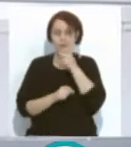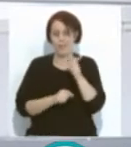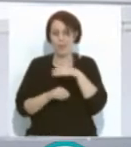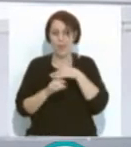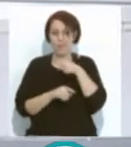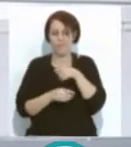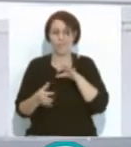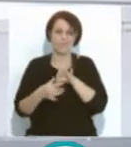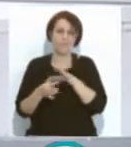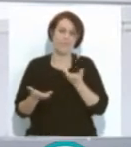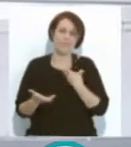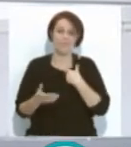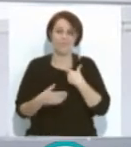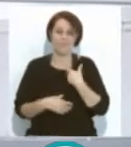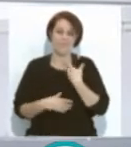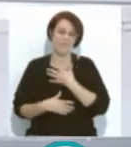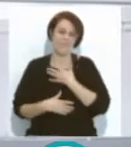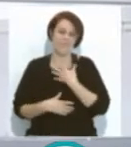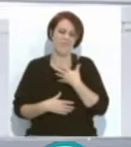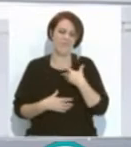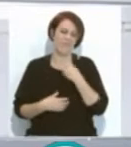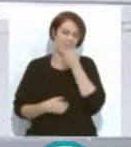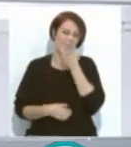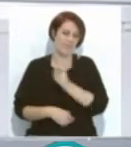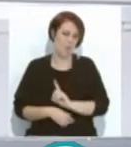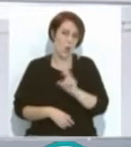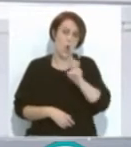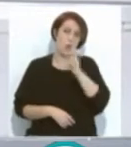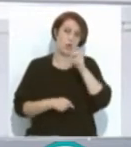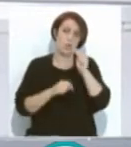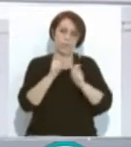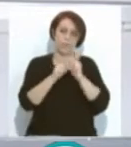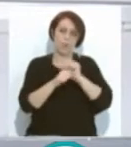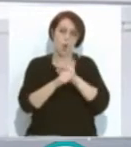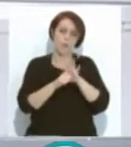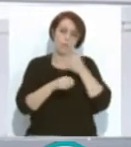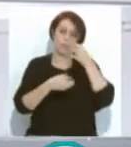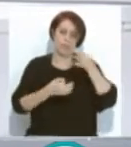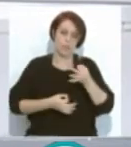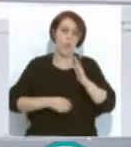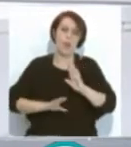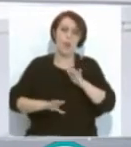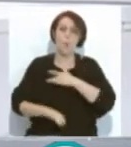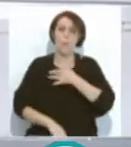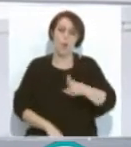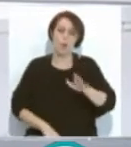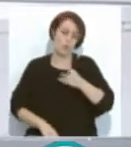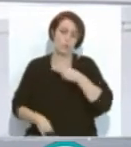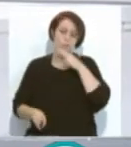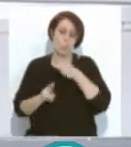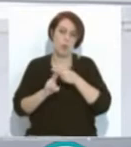esto es desagradable, estando el virus que el otro, el del COVID, que es realmente, pero bueno, es una